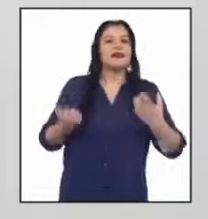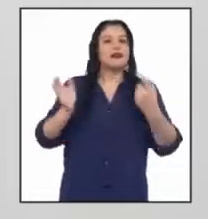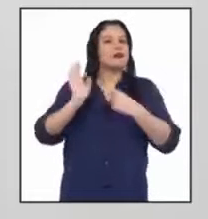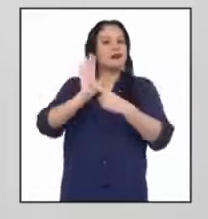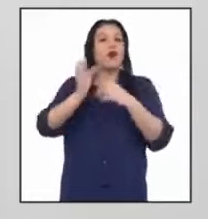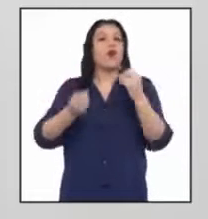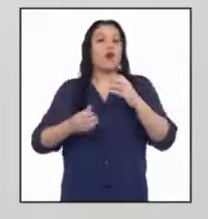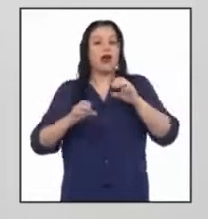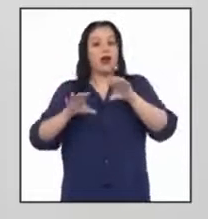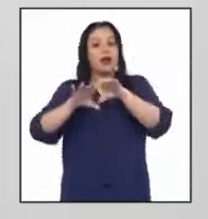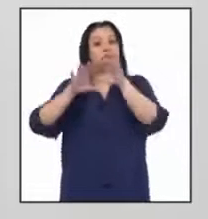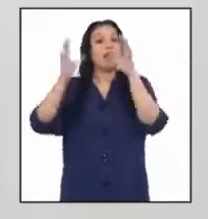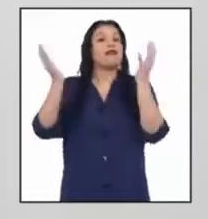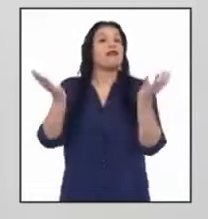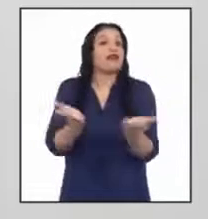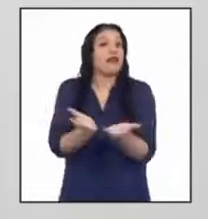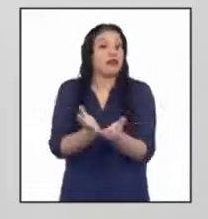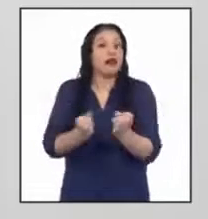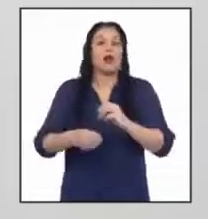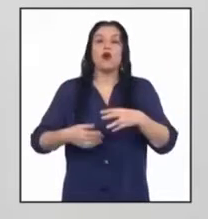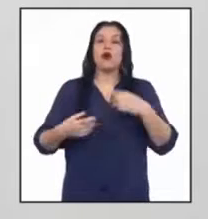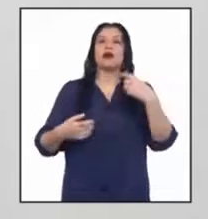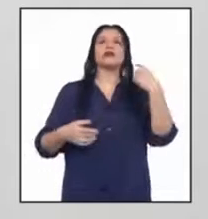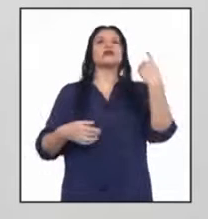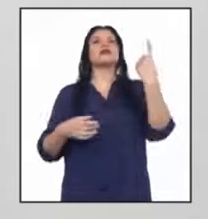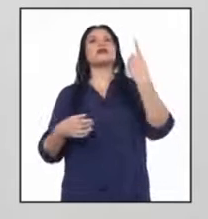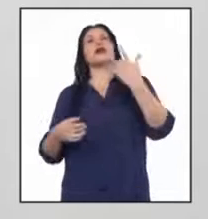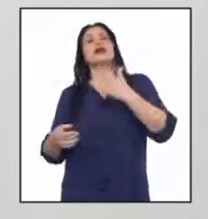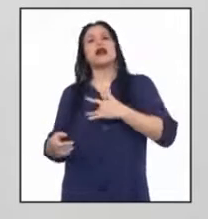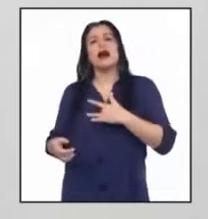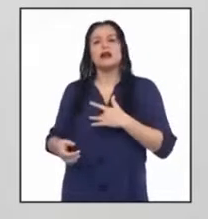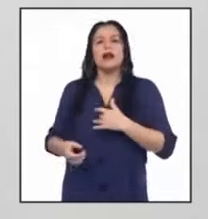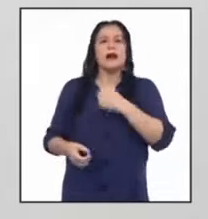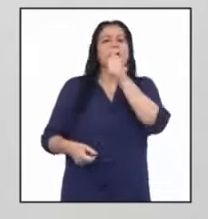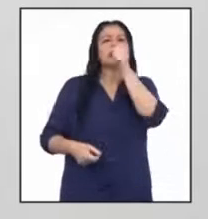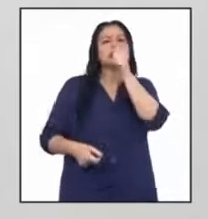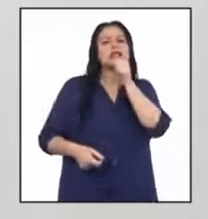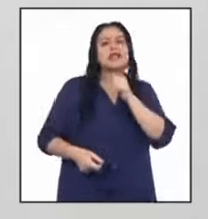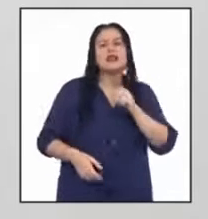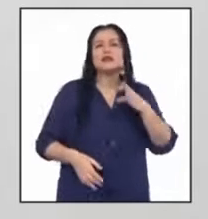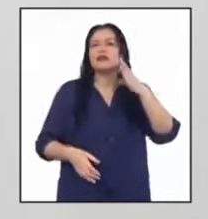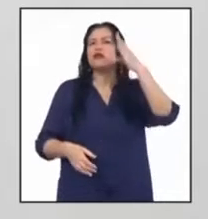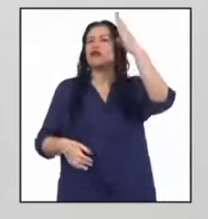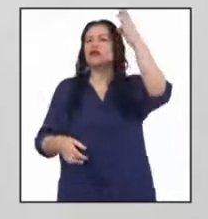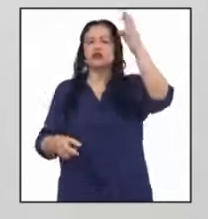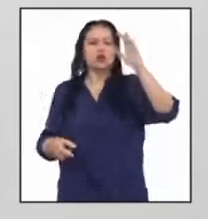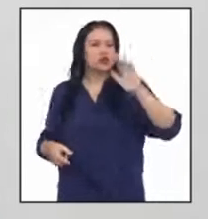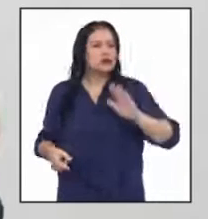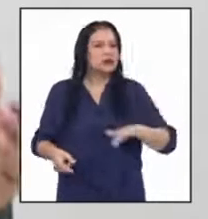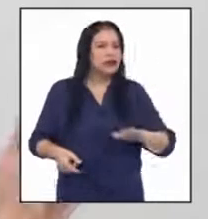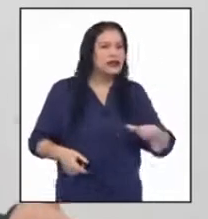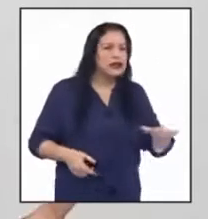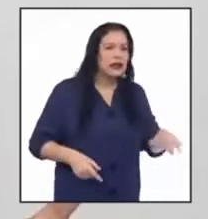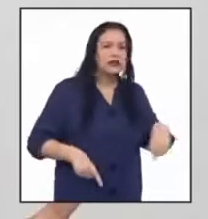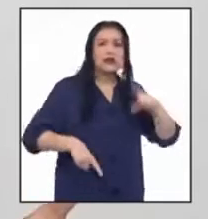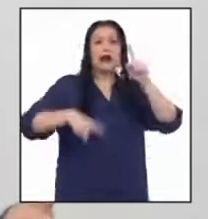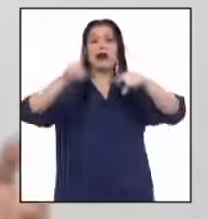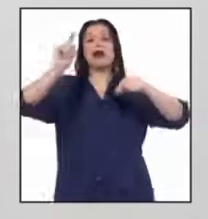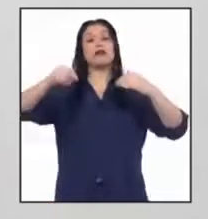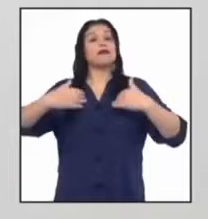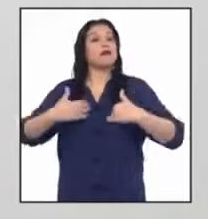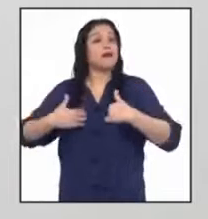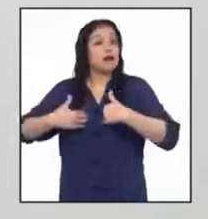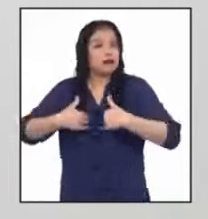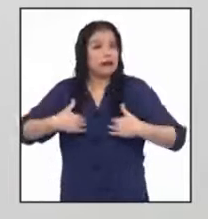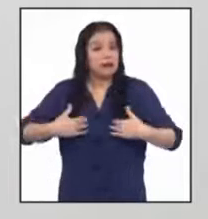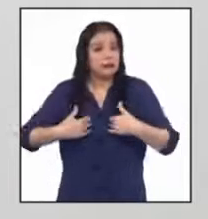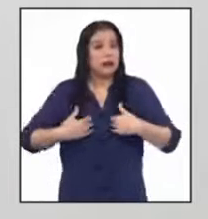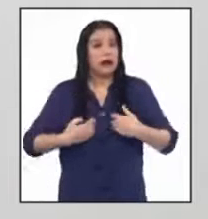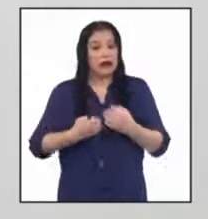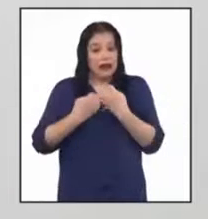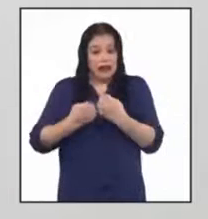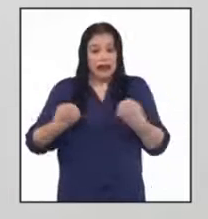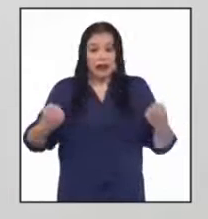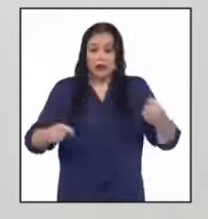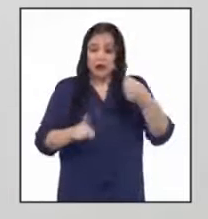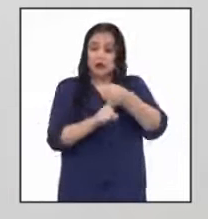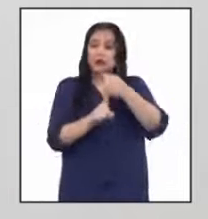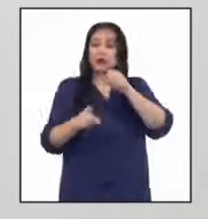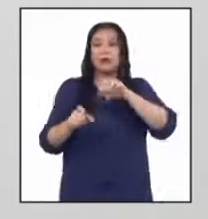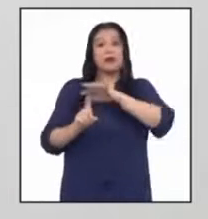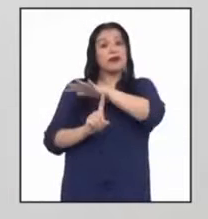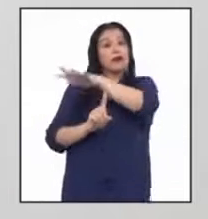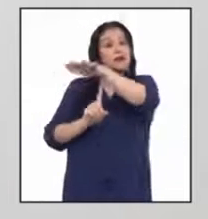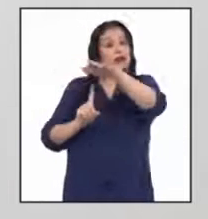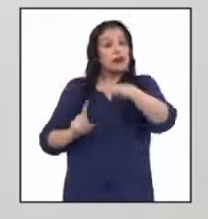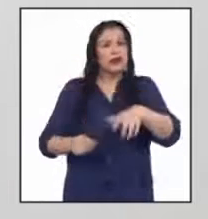tierra, la soledad, la paciencia, el futuro, la niñez, algún animal, elemento de la